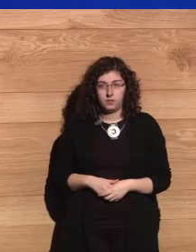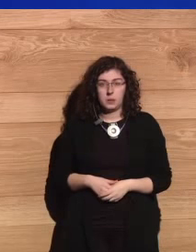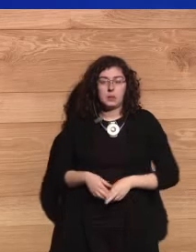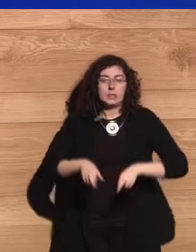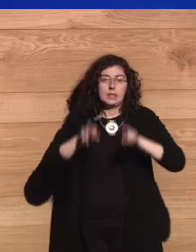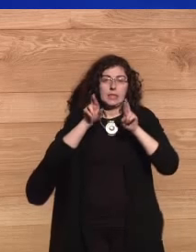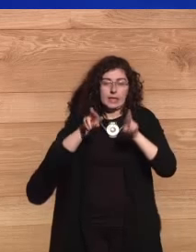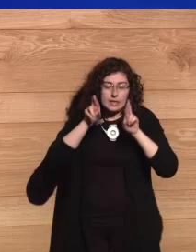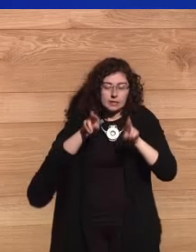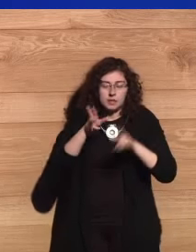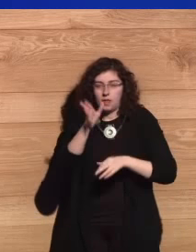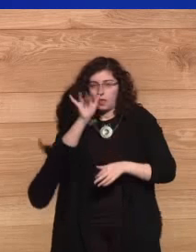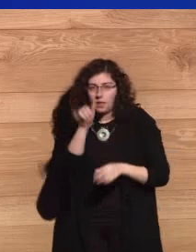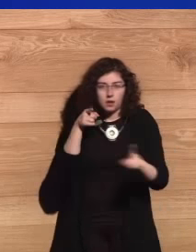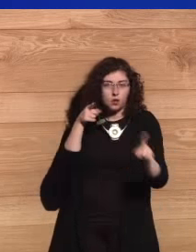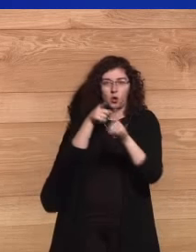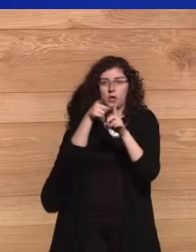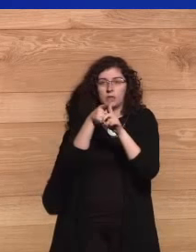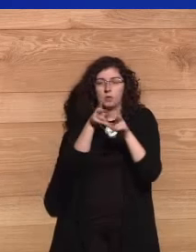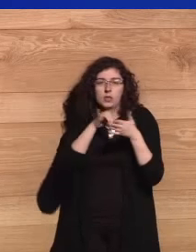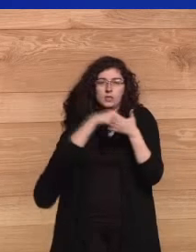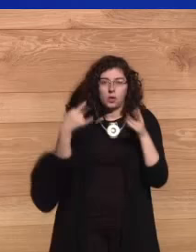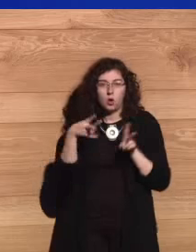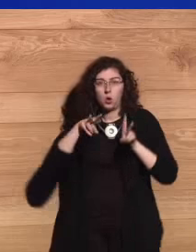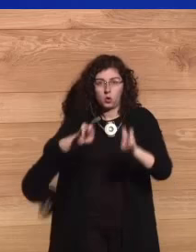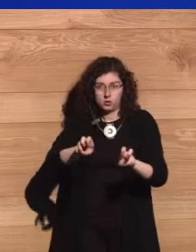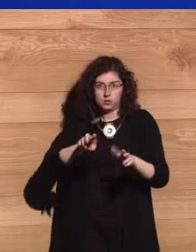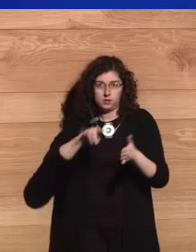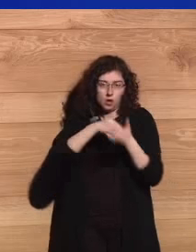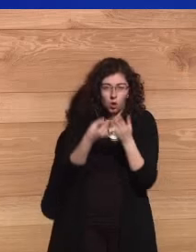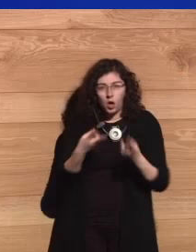esperanzas hoy día situadas en esa nueva tecnología, las nuevas